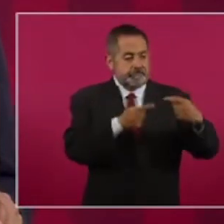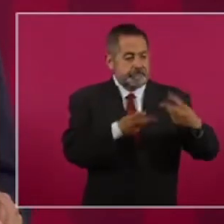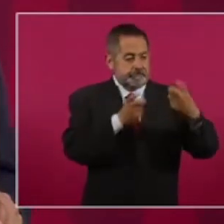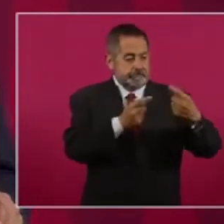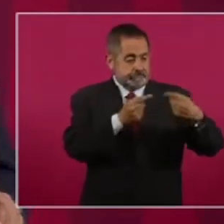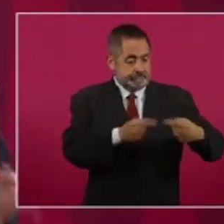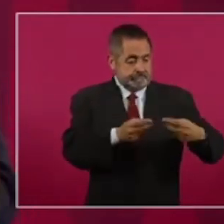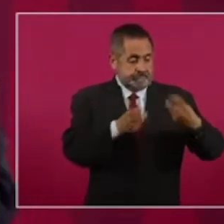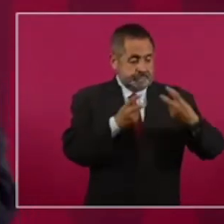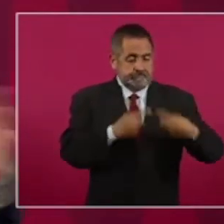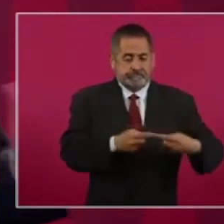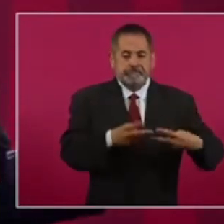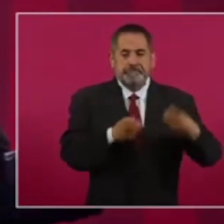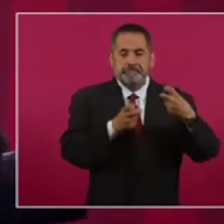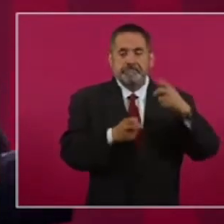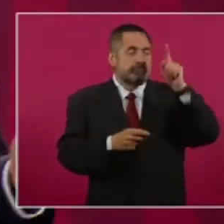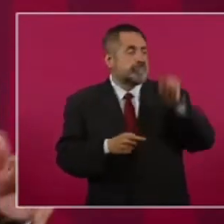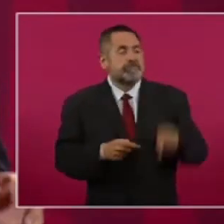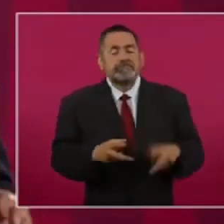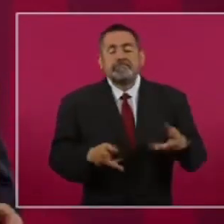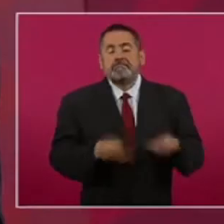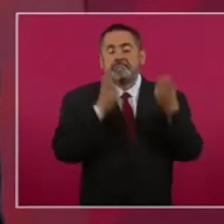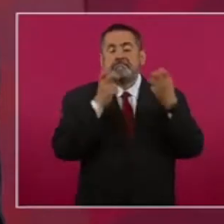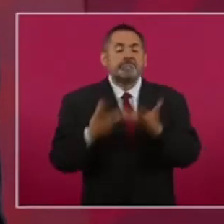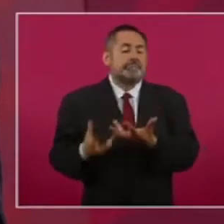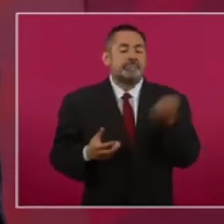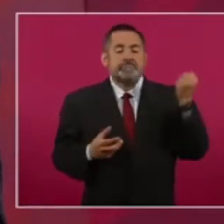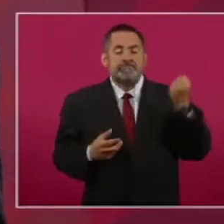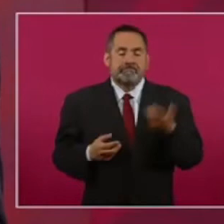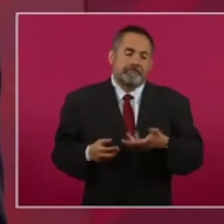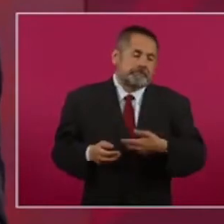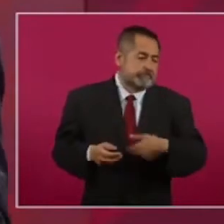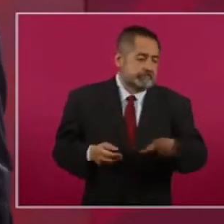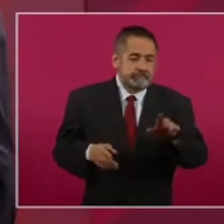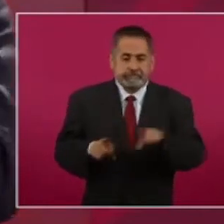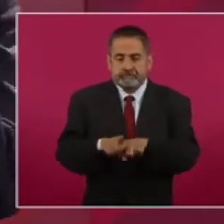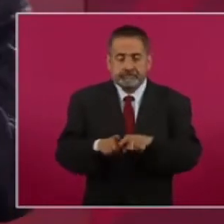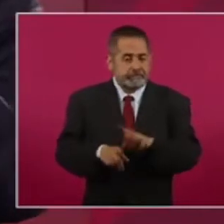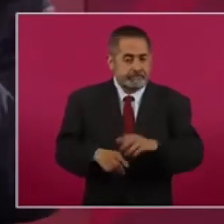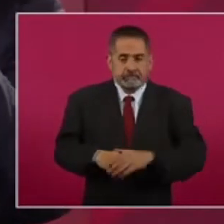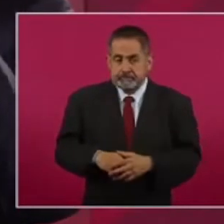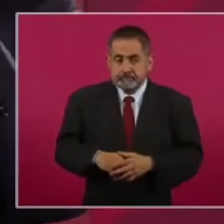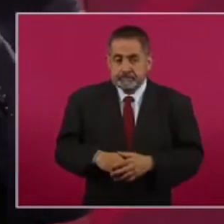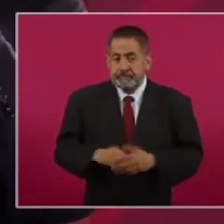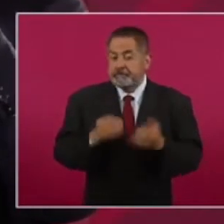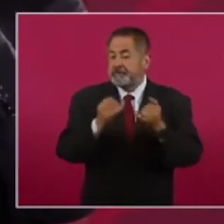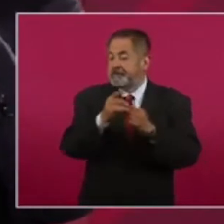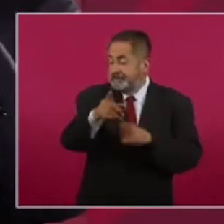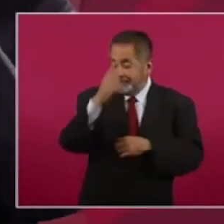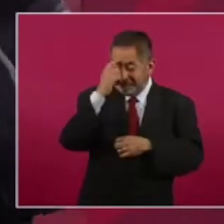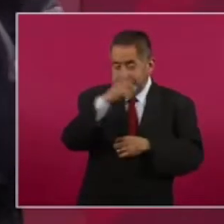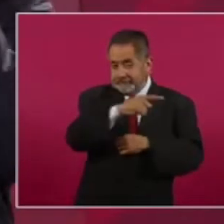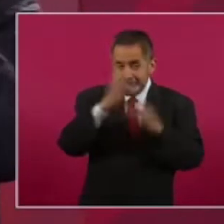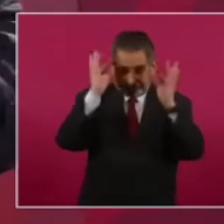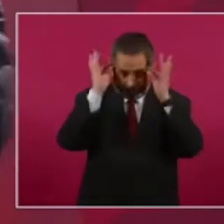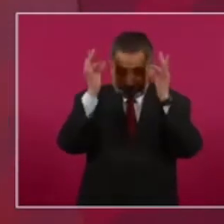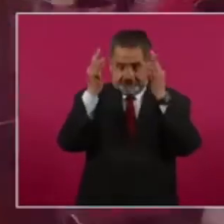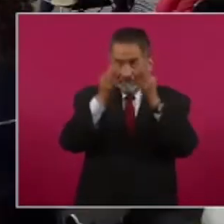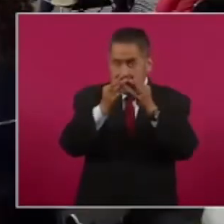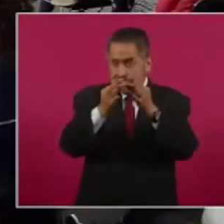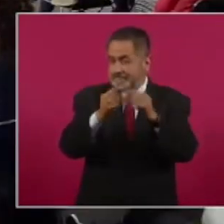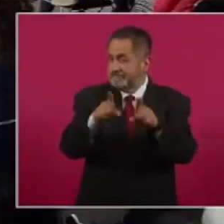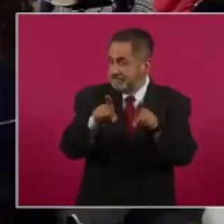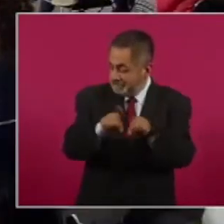abajo se decía, pues podemos hacer lo mismo. Y en aduanas está